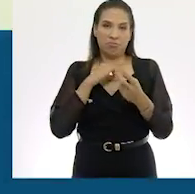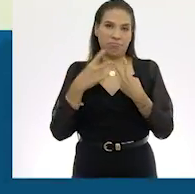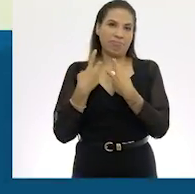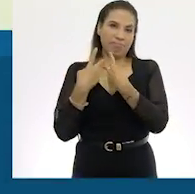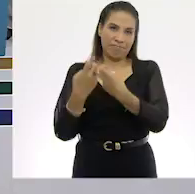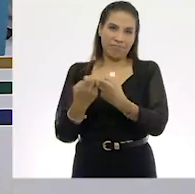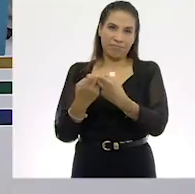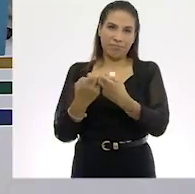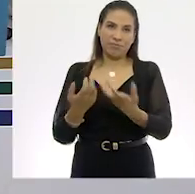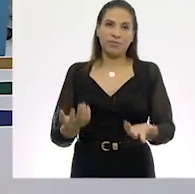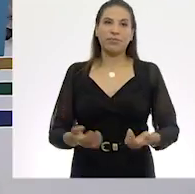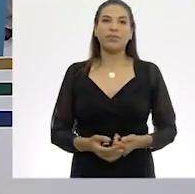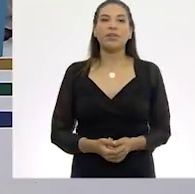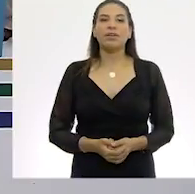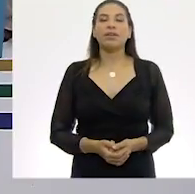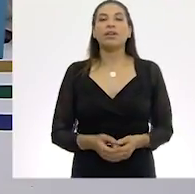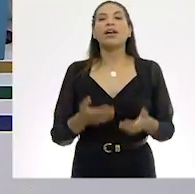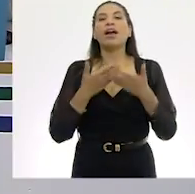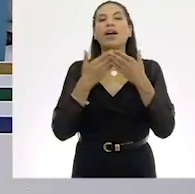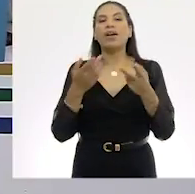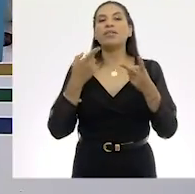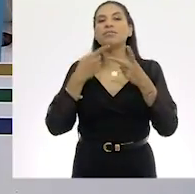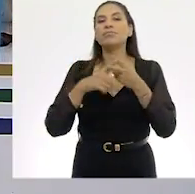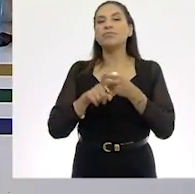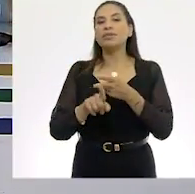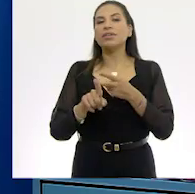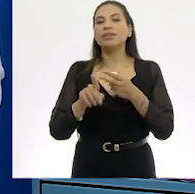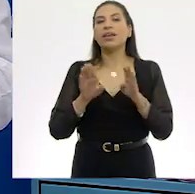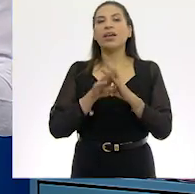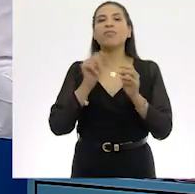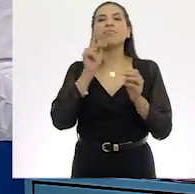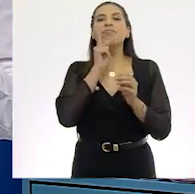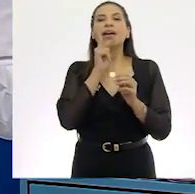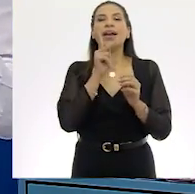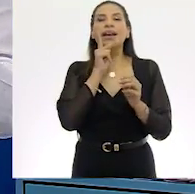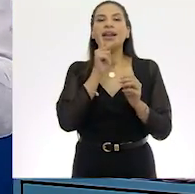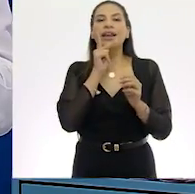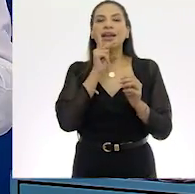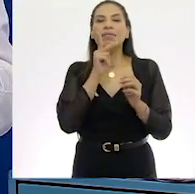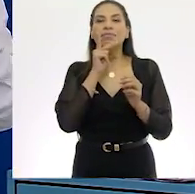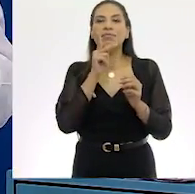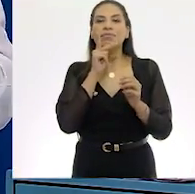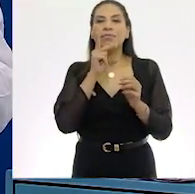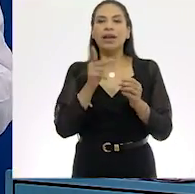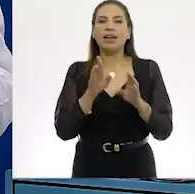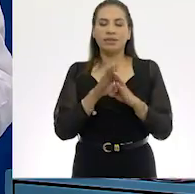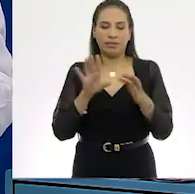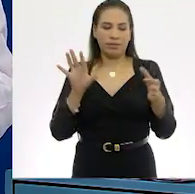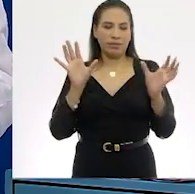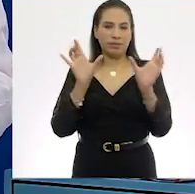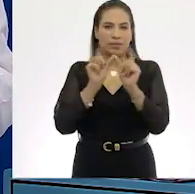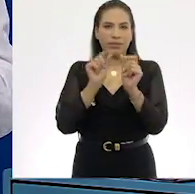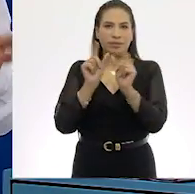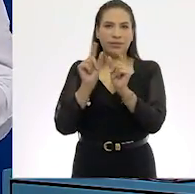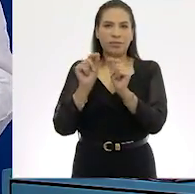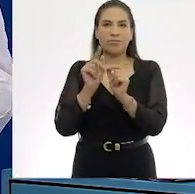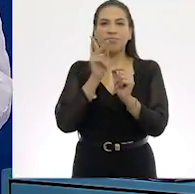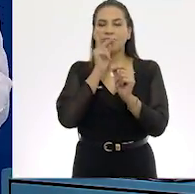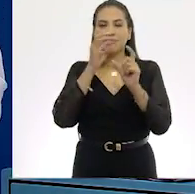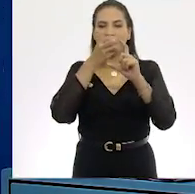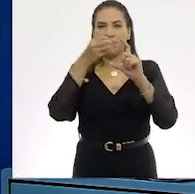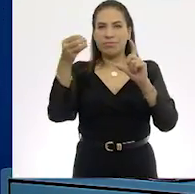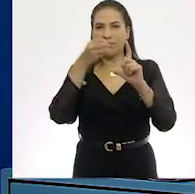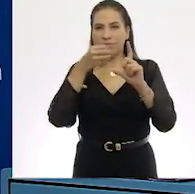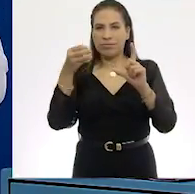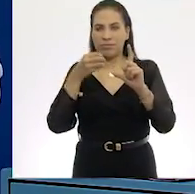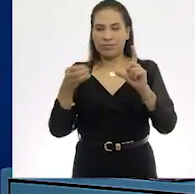robarte. Ahora comenzaremos a unir las palabras, a unirlas en párrafos, todo lo que